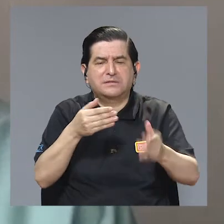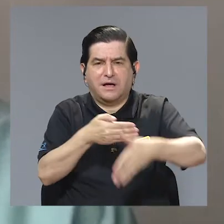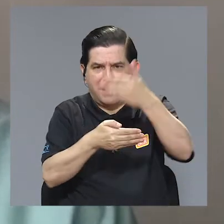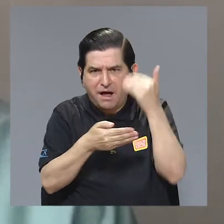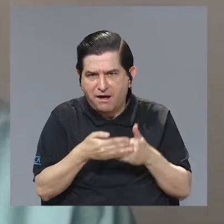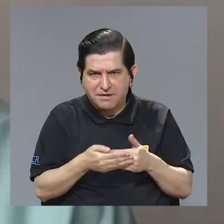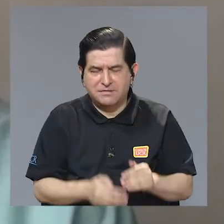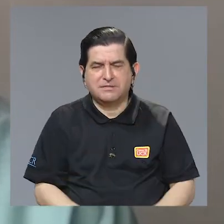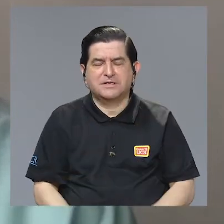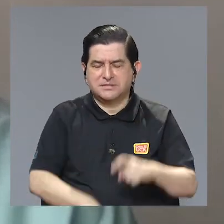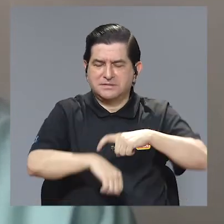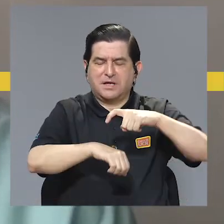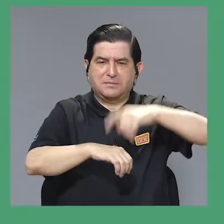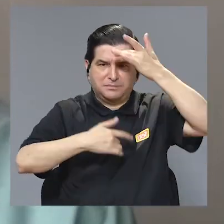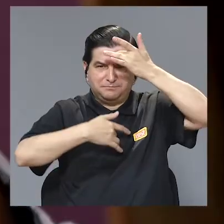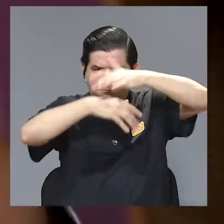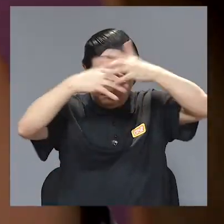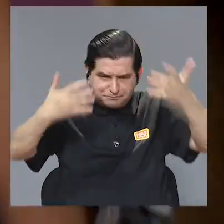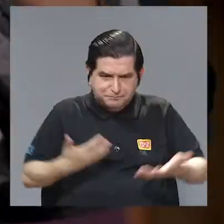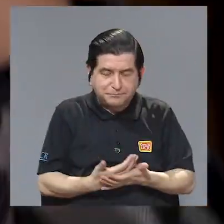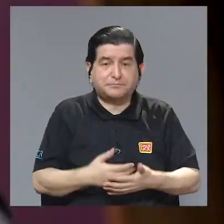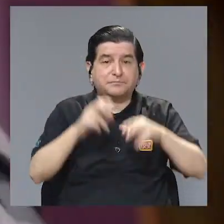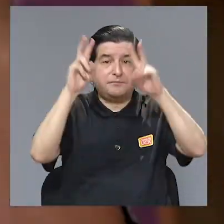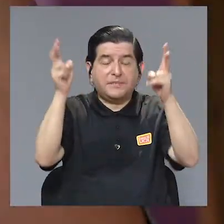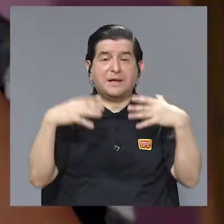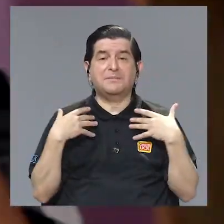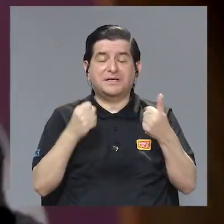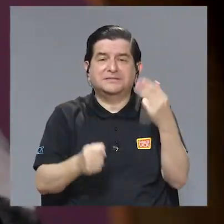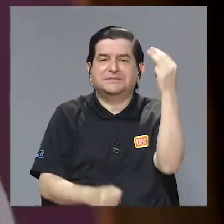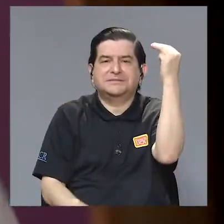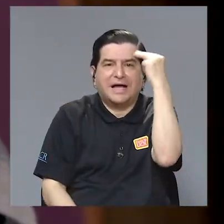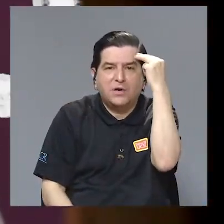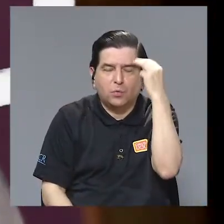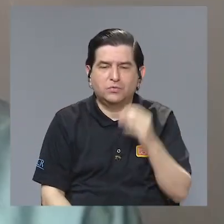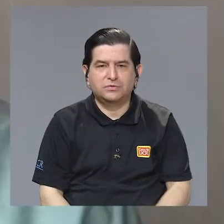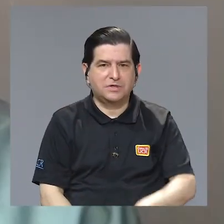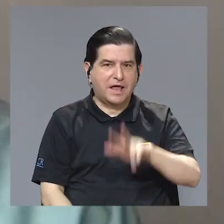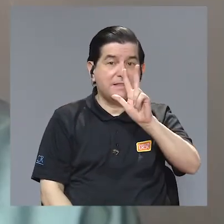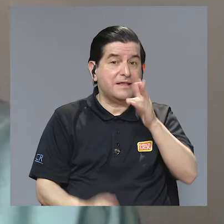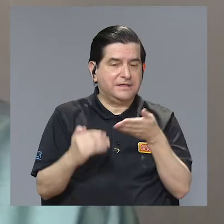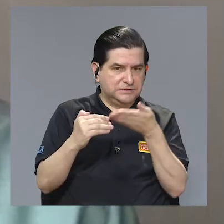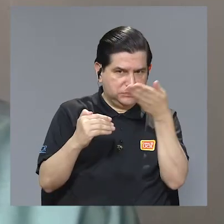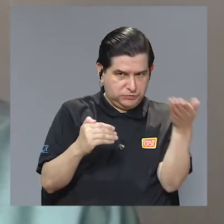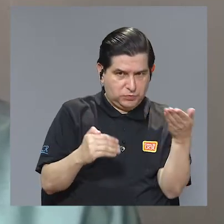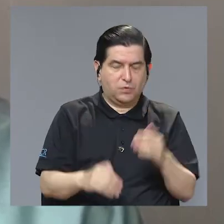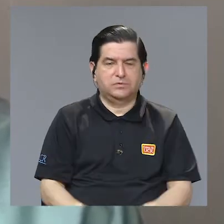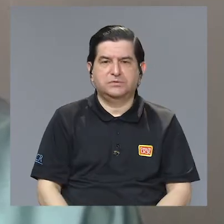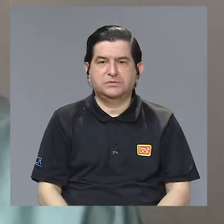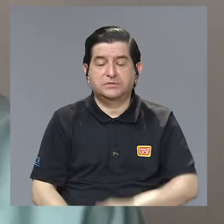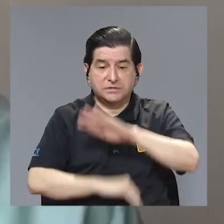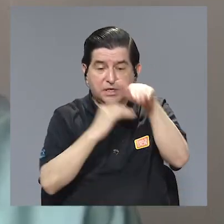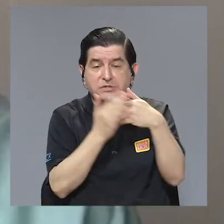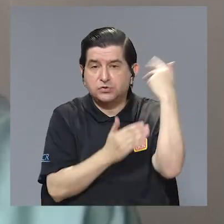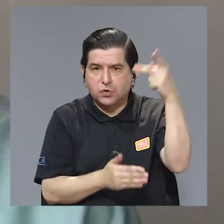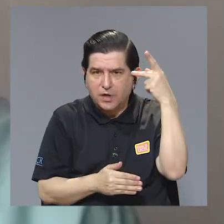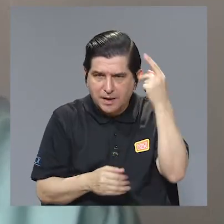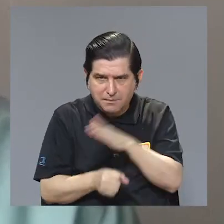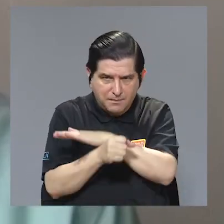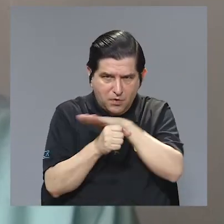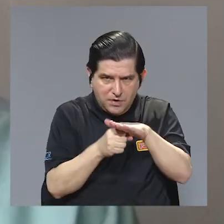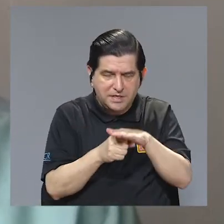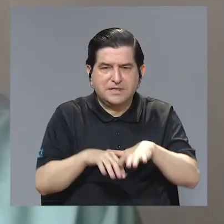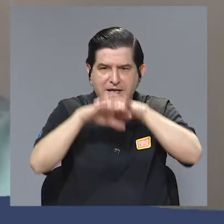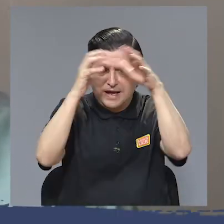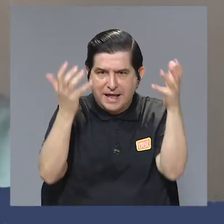comenté anteriormente, desde antes de la pandemia, y también el tema de la salud mental. Me parece que son tres de los aspectos que cualquier política